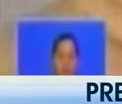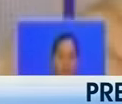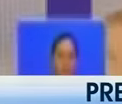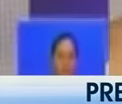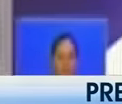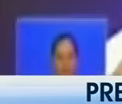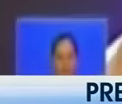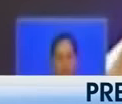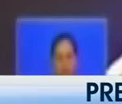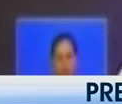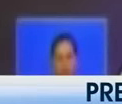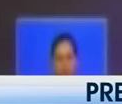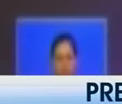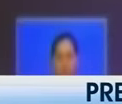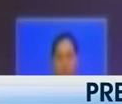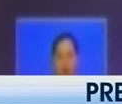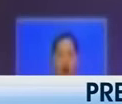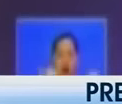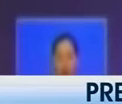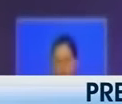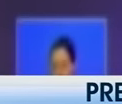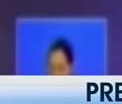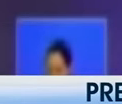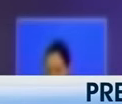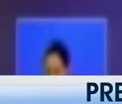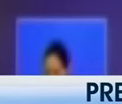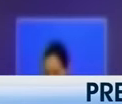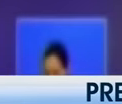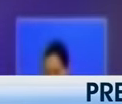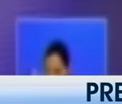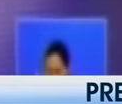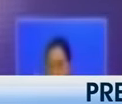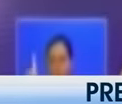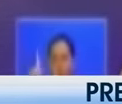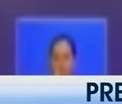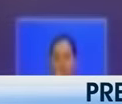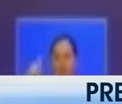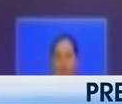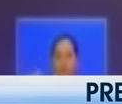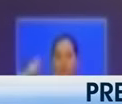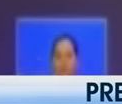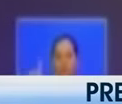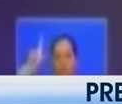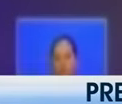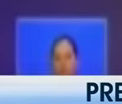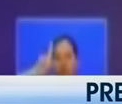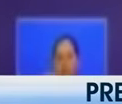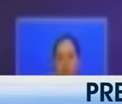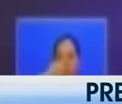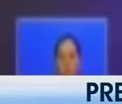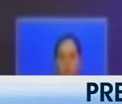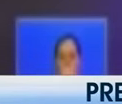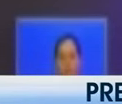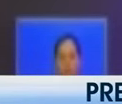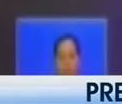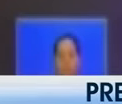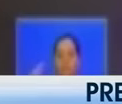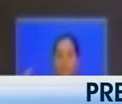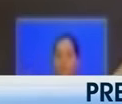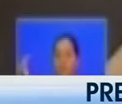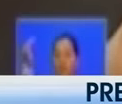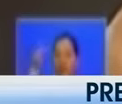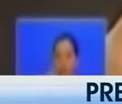a las joyas. Vamos a subastar todos esos objetos. Está abierta la subasta de los objetos que hemos recibido en dos visitas. Nos hemos